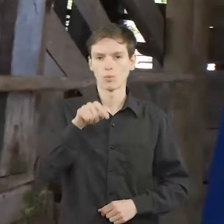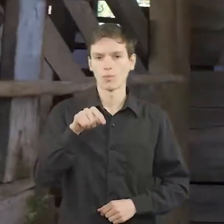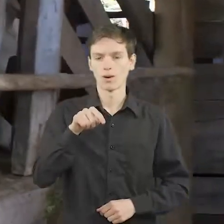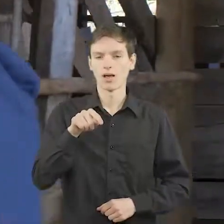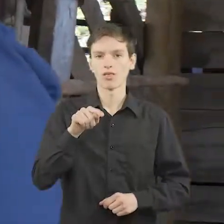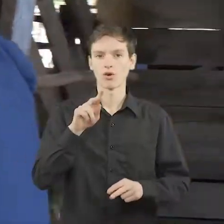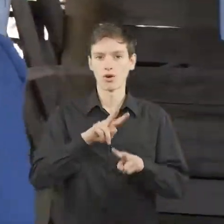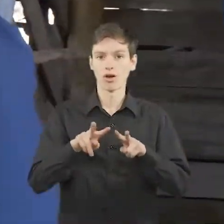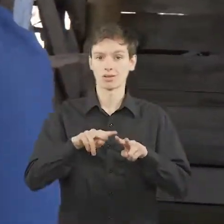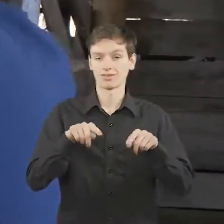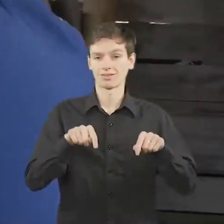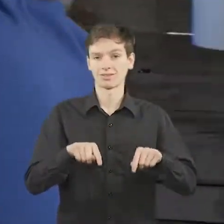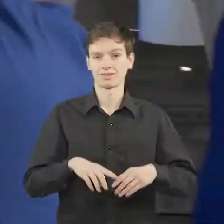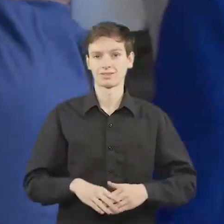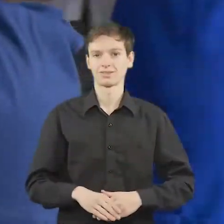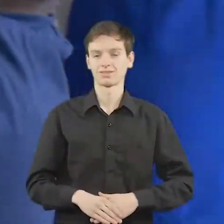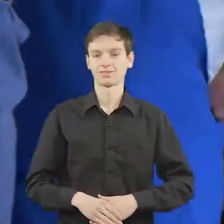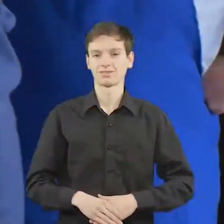¿Está acostumbrado a...